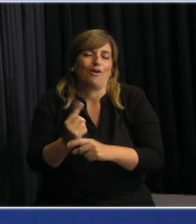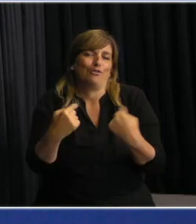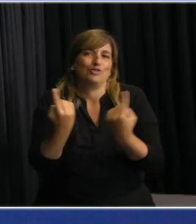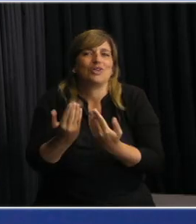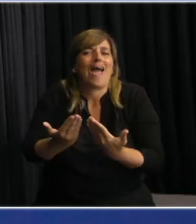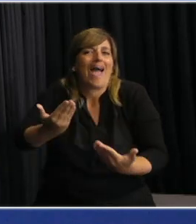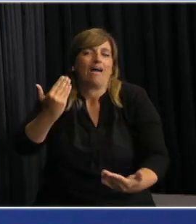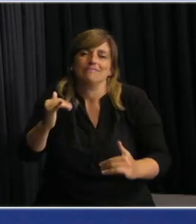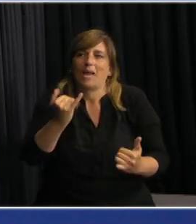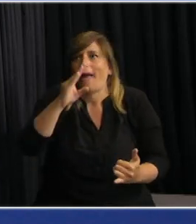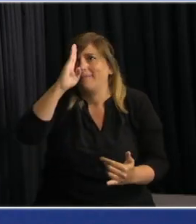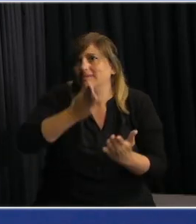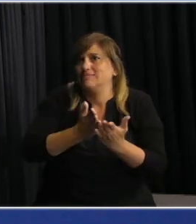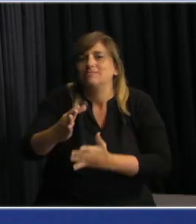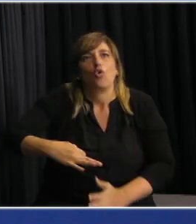chiquitos ser agradecidos.